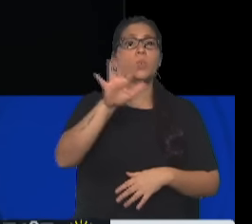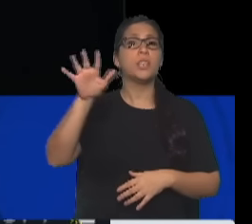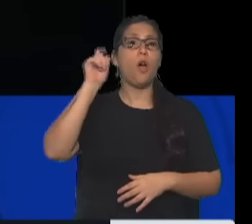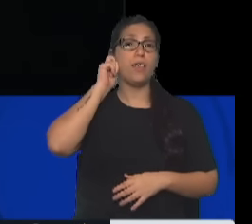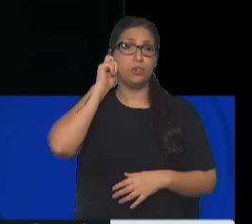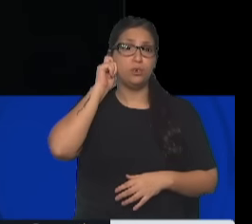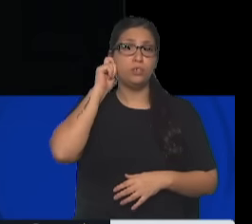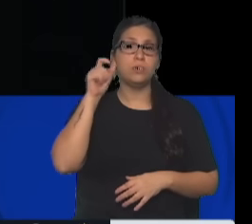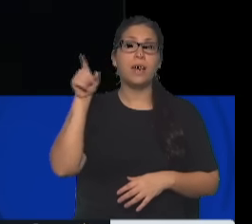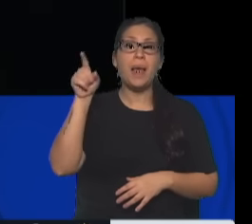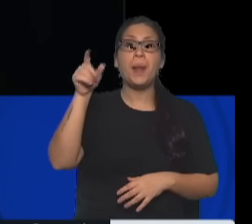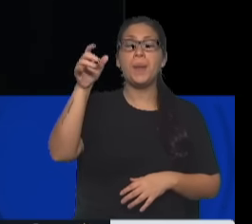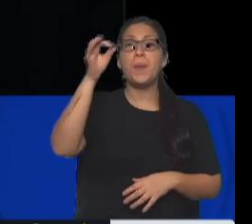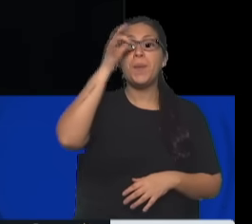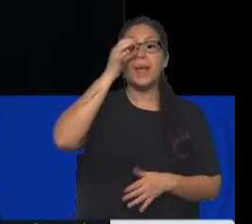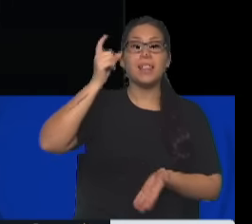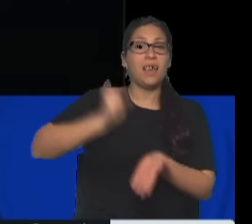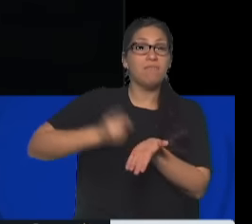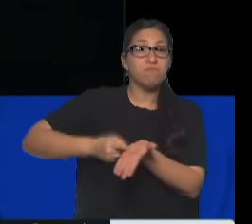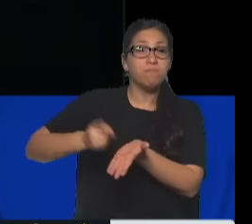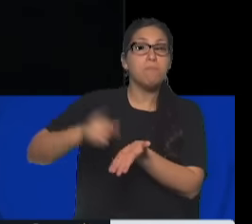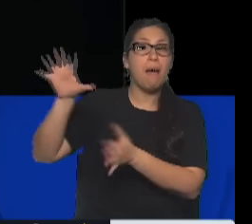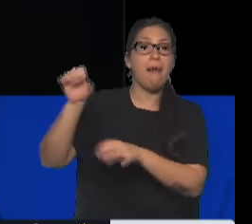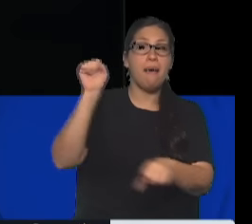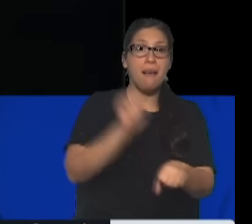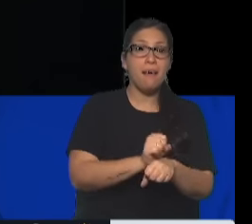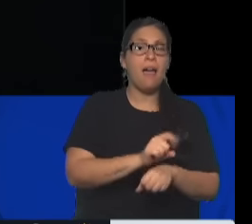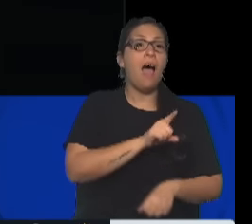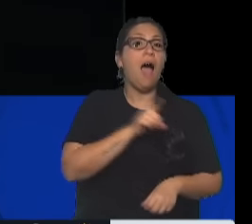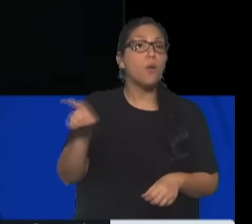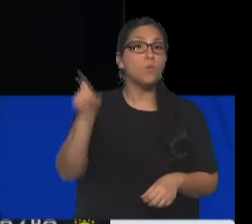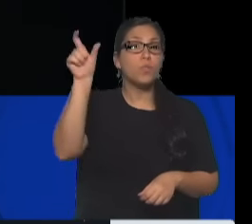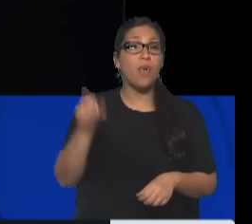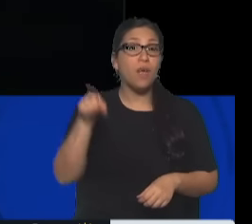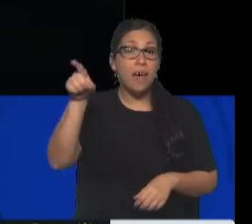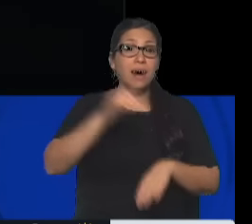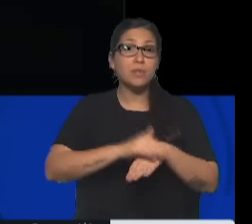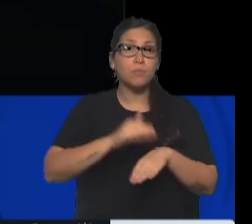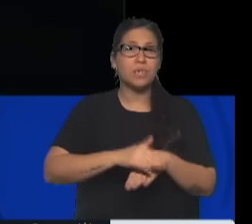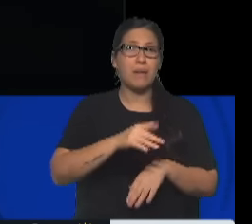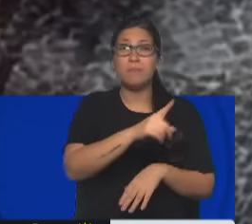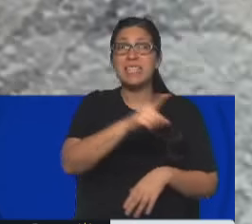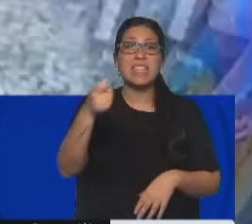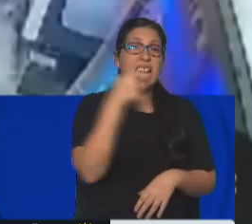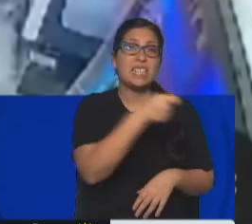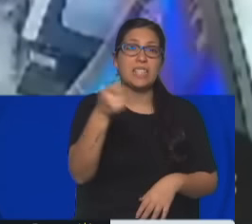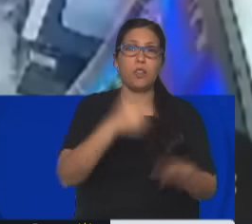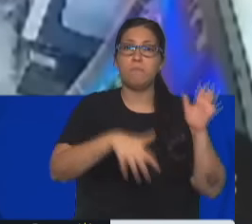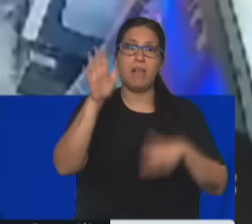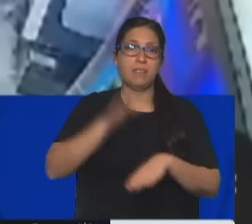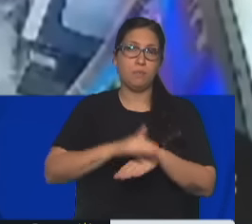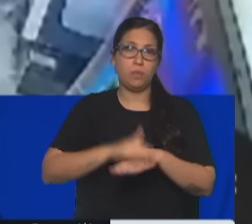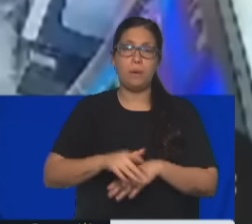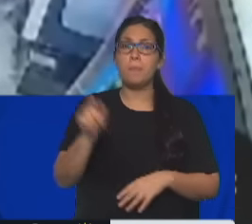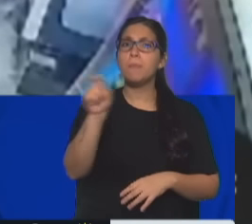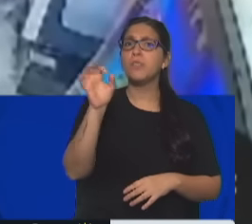años, tiene más de 20 órdenes de arresto y está acusado de haber organizado al menos un centenar de asesinatos. En